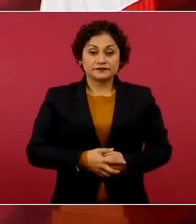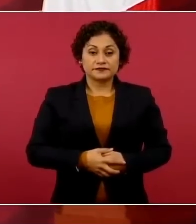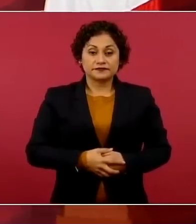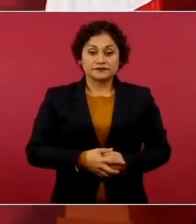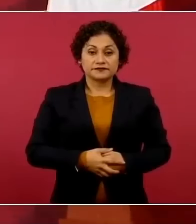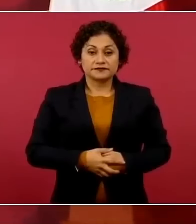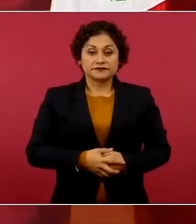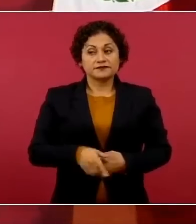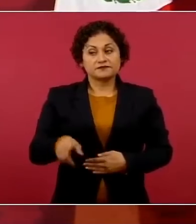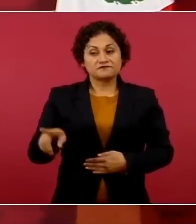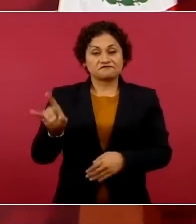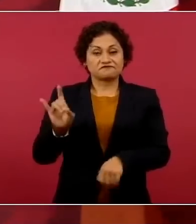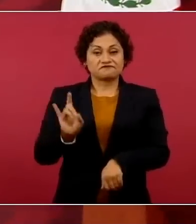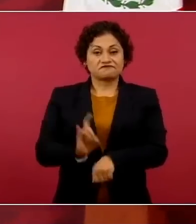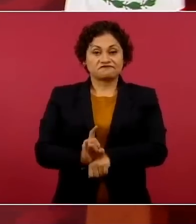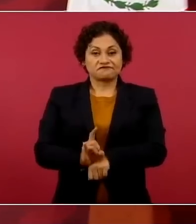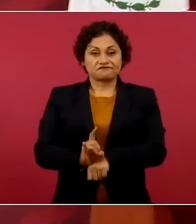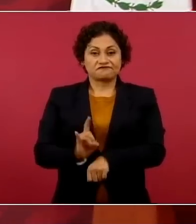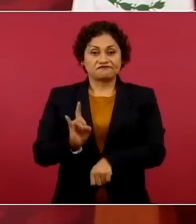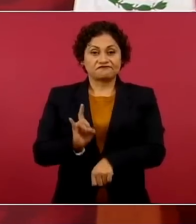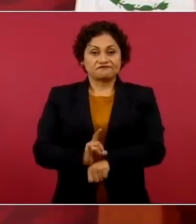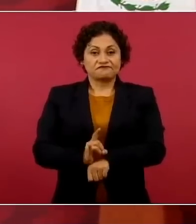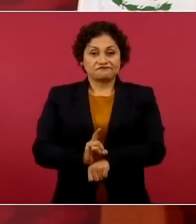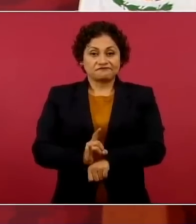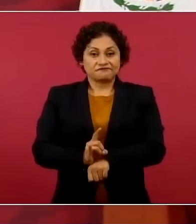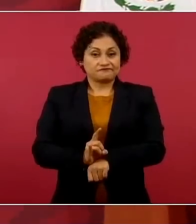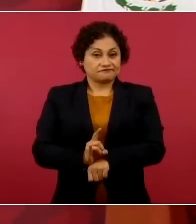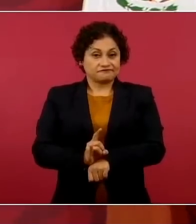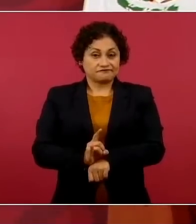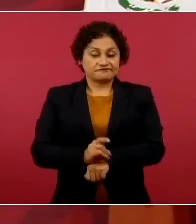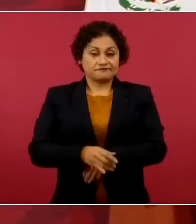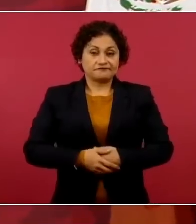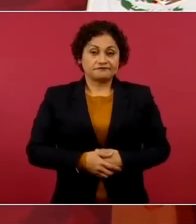en apariencia, fingen,